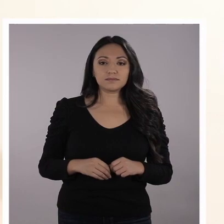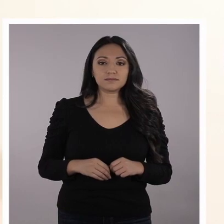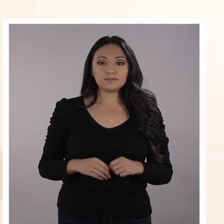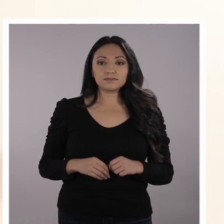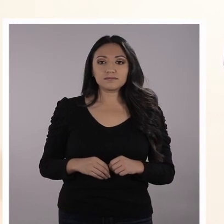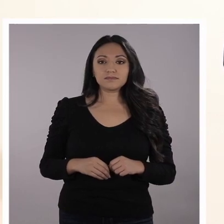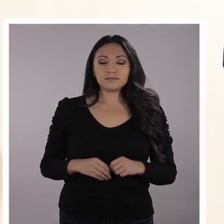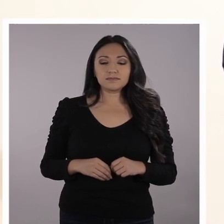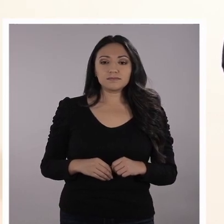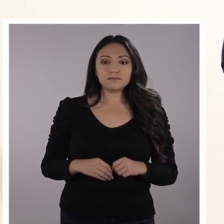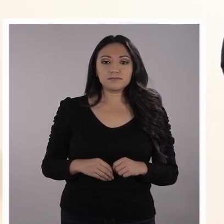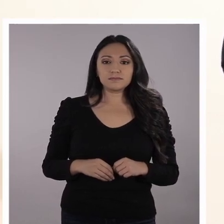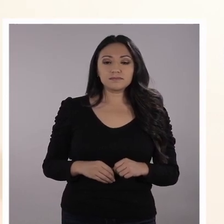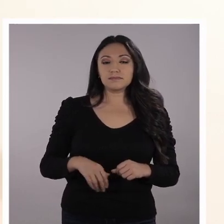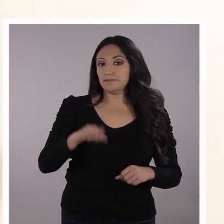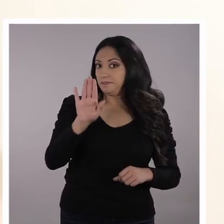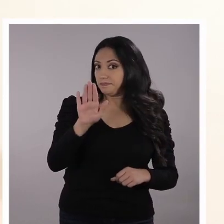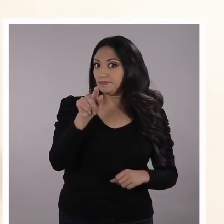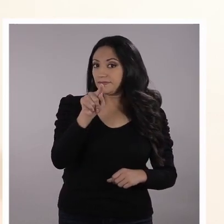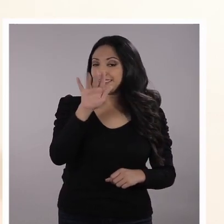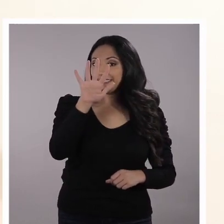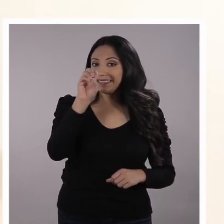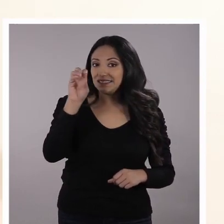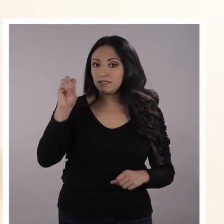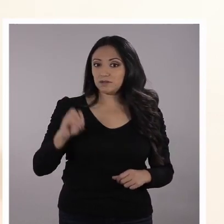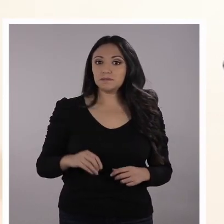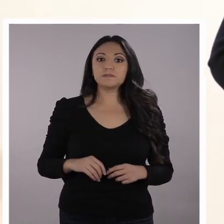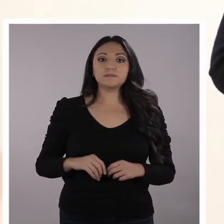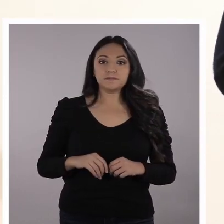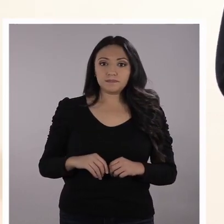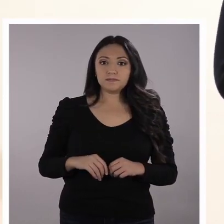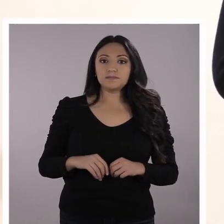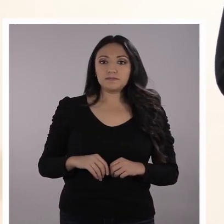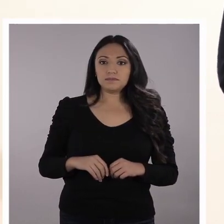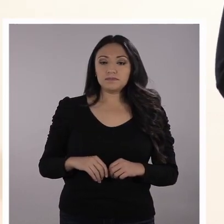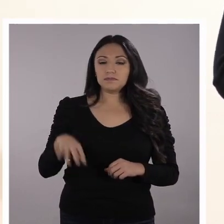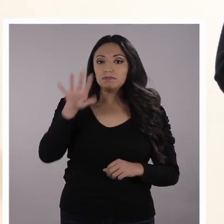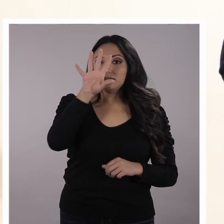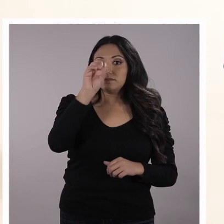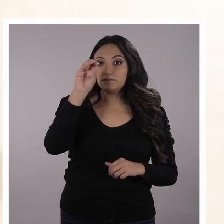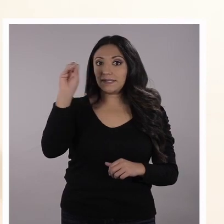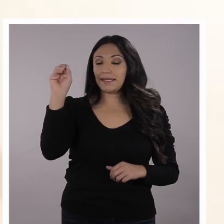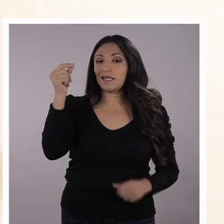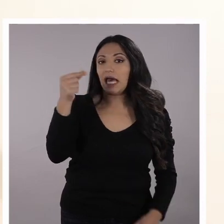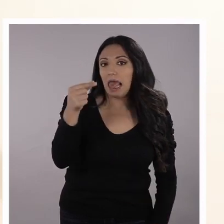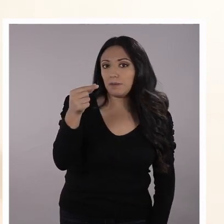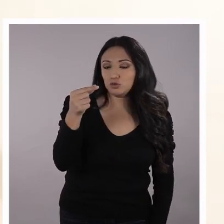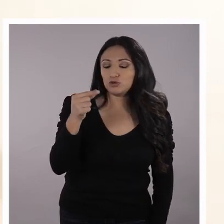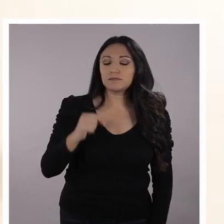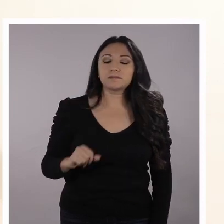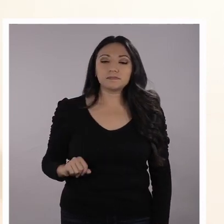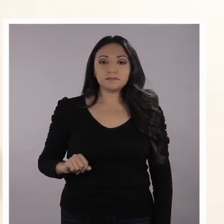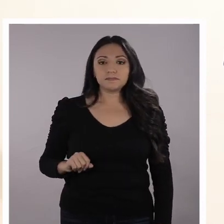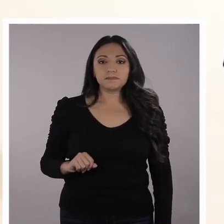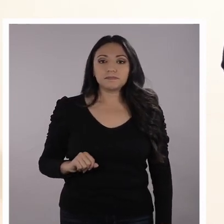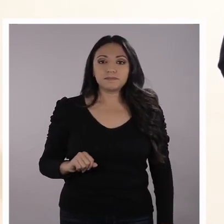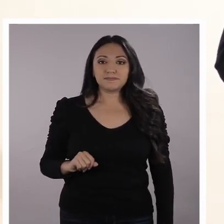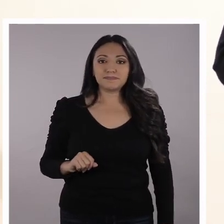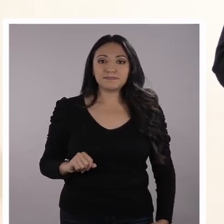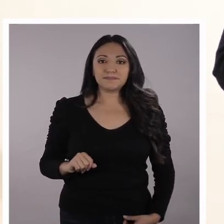sería de medio kilo. Entonces medio kilo sería aquí en la mitad, ¿no? 500 gramos, ¿no es cierto? Exactamente.